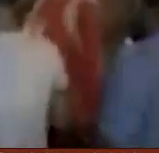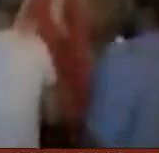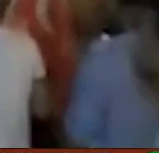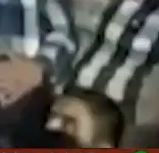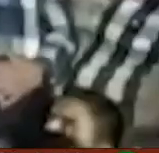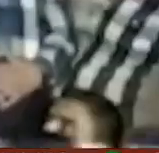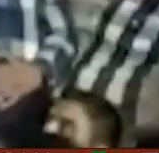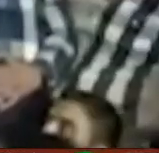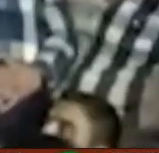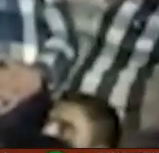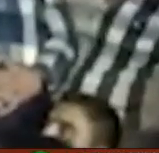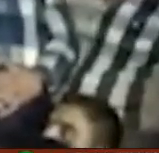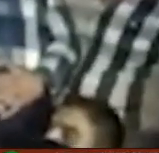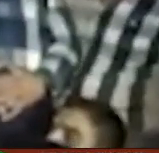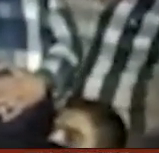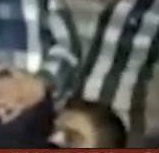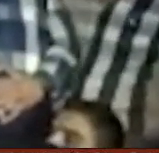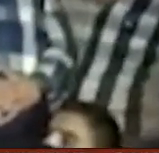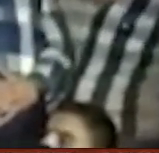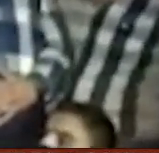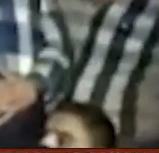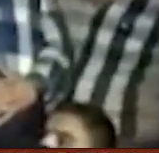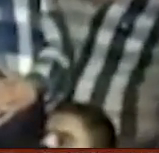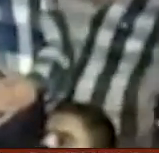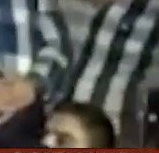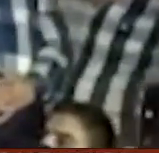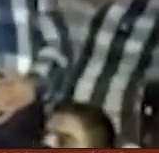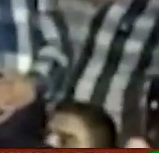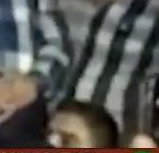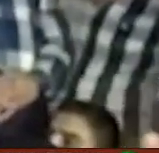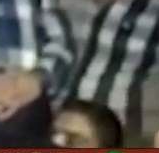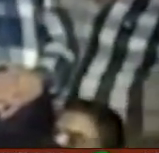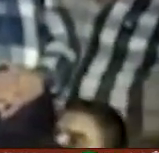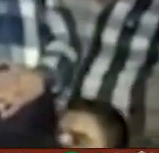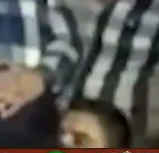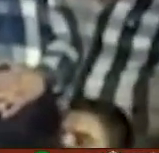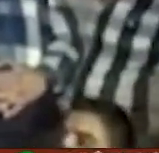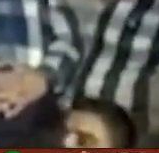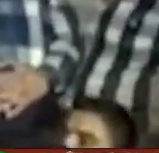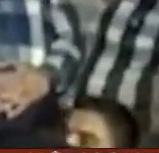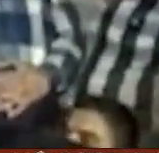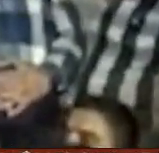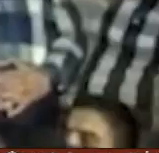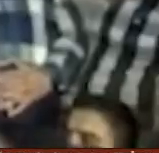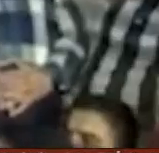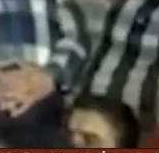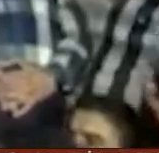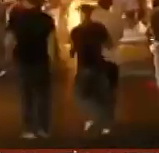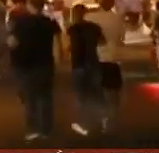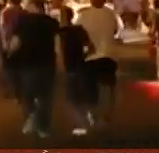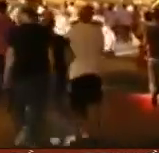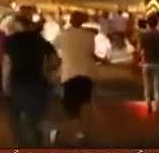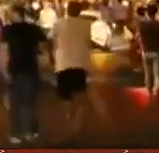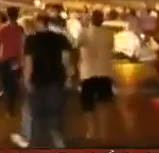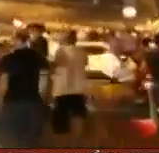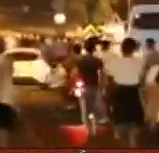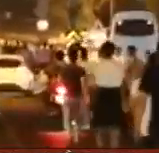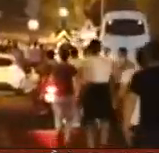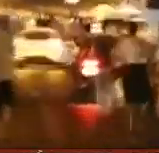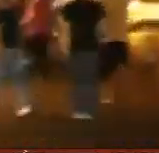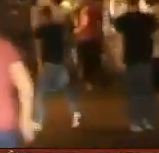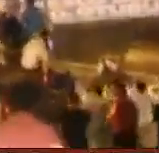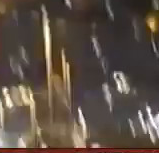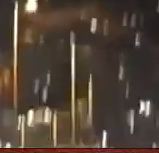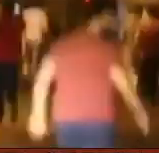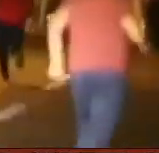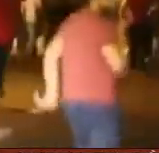para transmitir a través de CNN Turk su mensaje, que era reunámonos como una nación en las